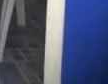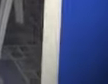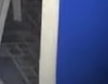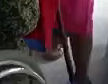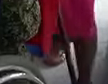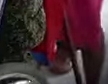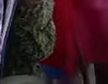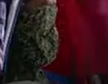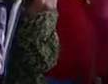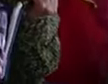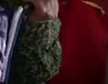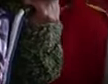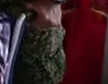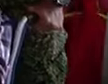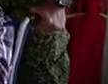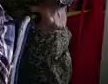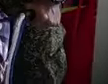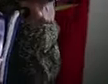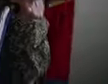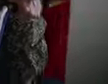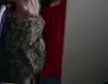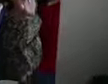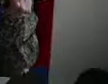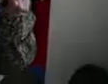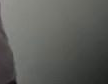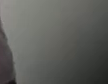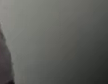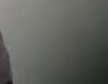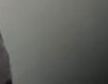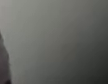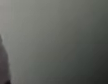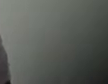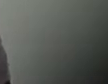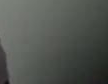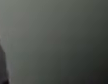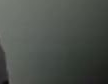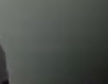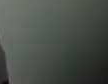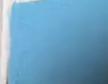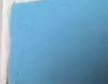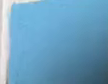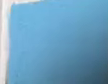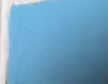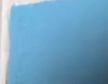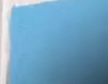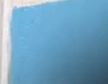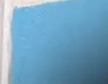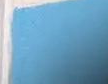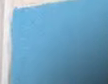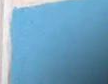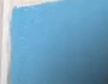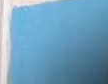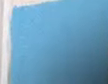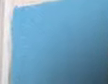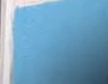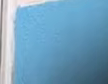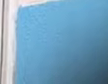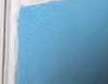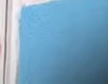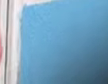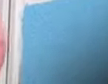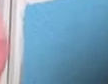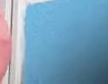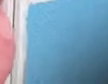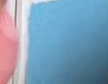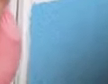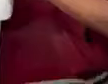el seguimiento al programa de detección temprana a través de mesas de trabajo en las diferentes IPS. Con relación al tamizaje de cáncer